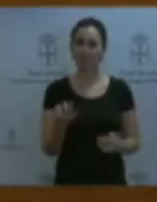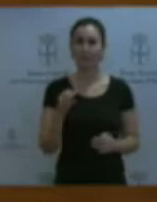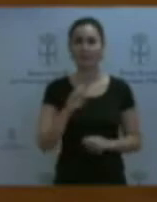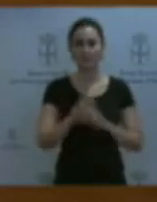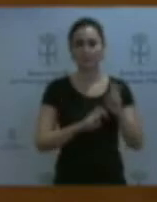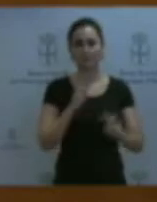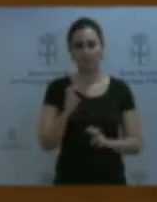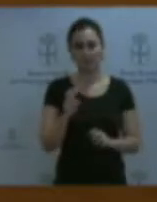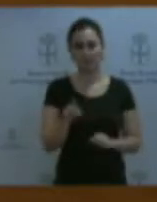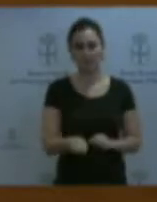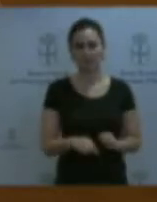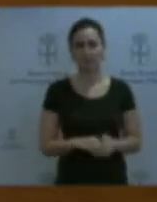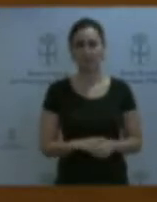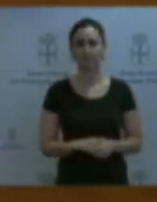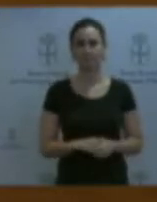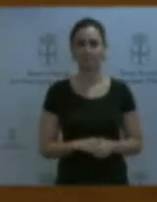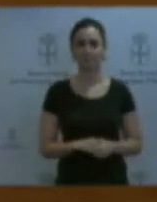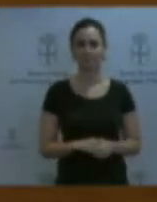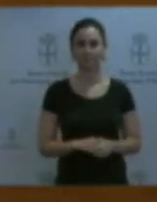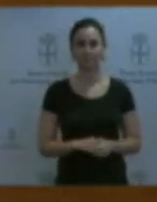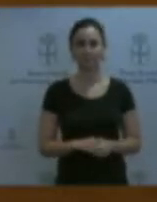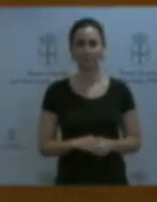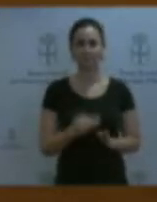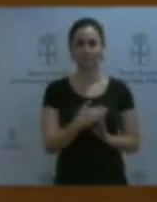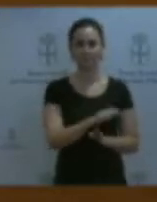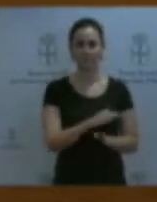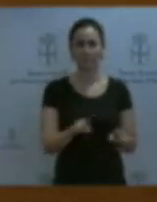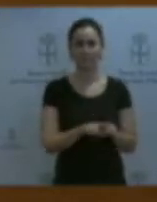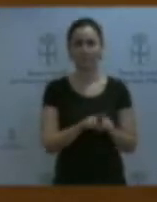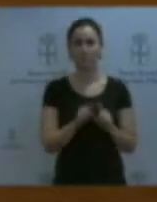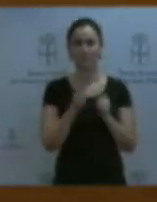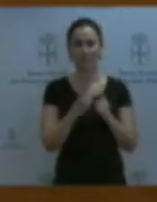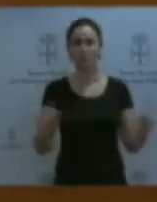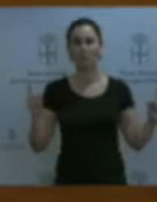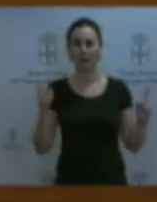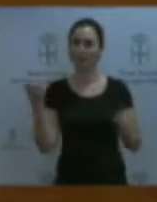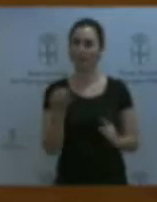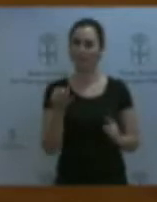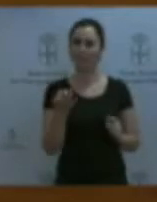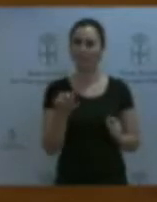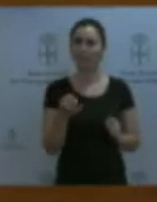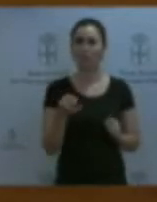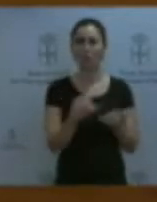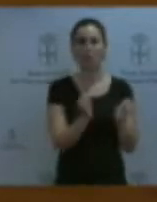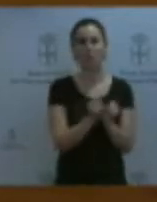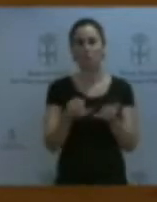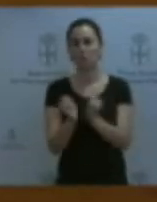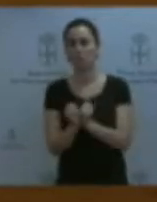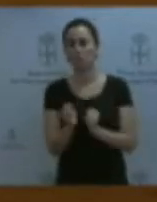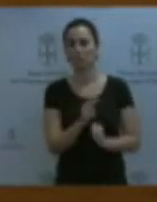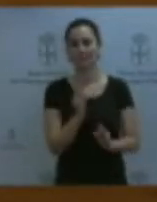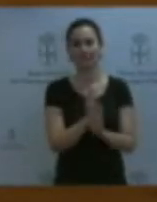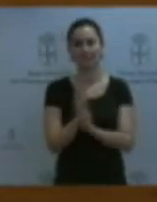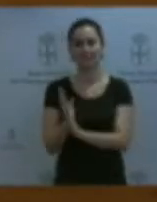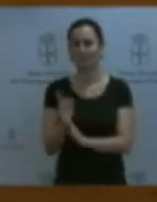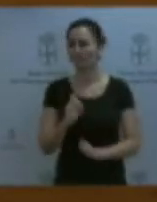también, aparte de desestacionalizarla, que no se centre todo en un par de concejos como viene ocurriendo hasta ahora. Con respecto